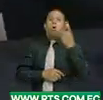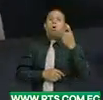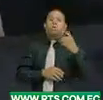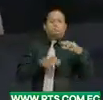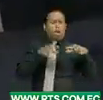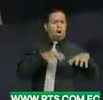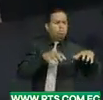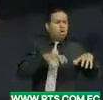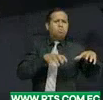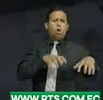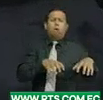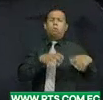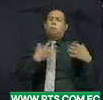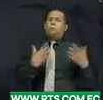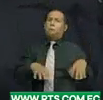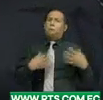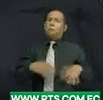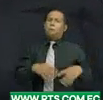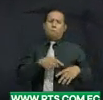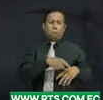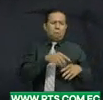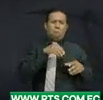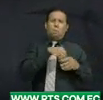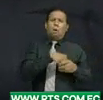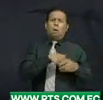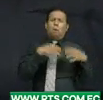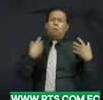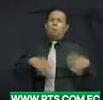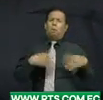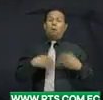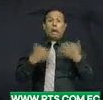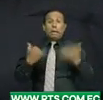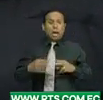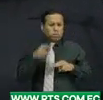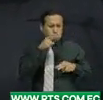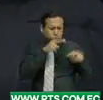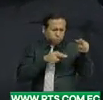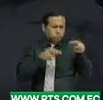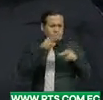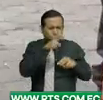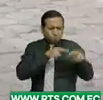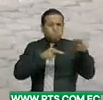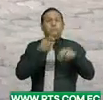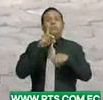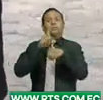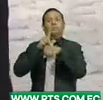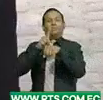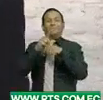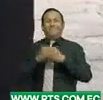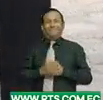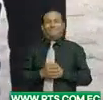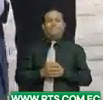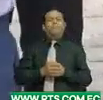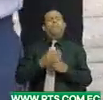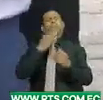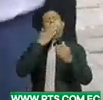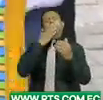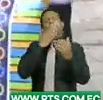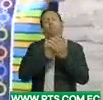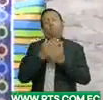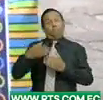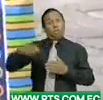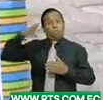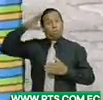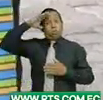tiene en casa Anthony, los cuales al momento están siendo revisados por el médico veterinario. Las muestras de agradecimiento de los